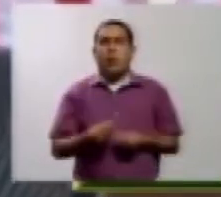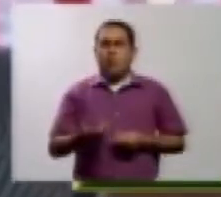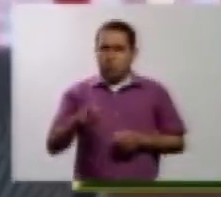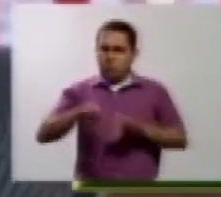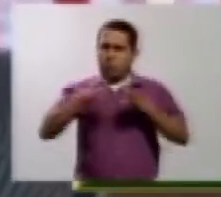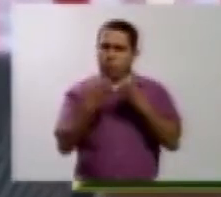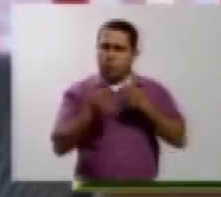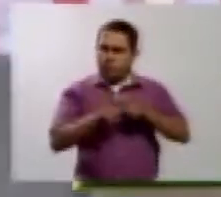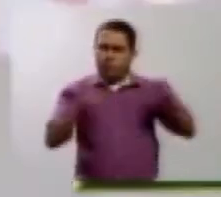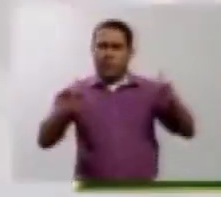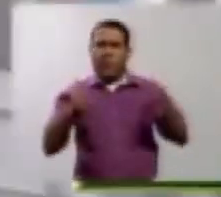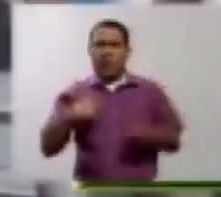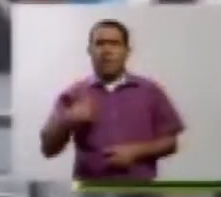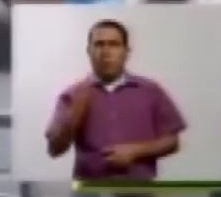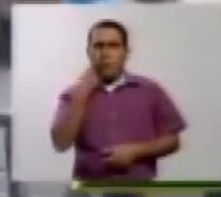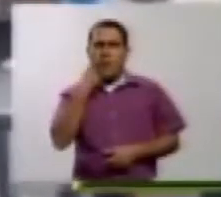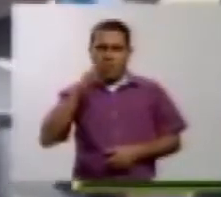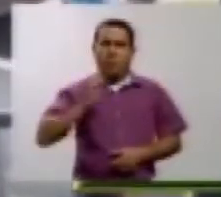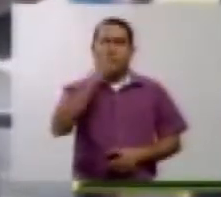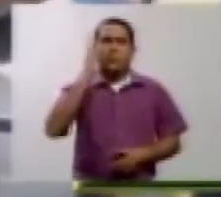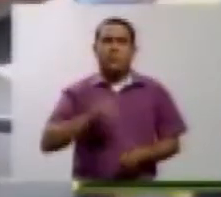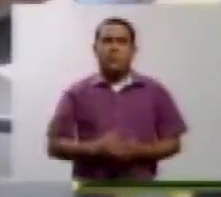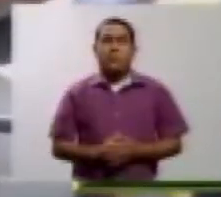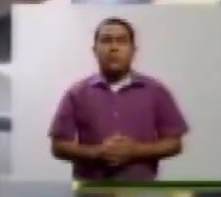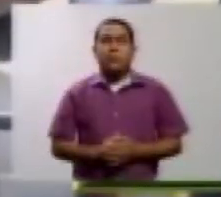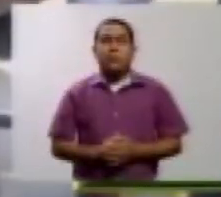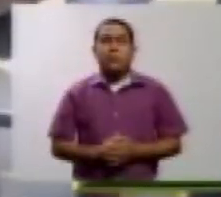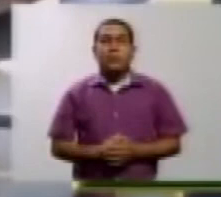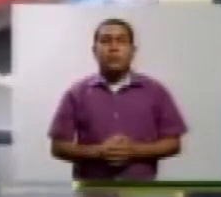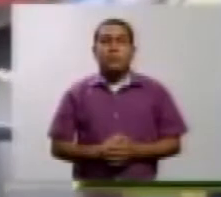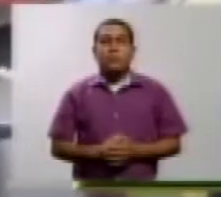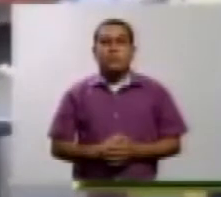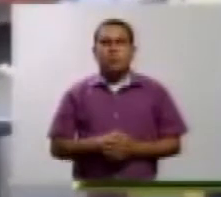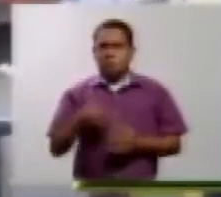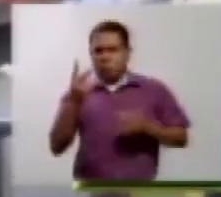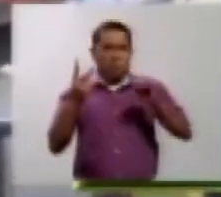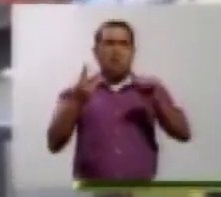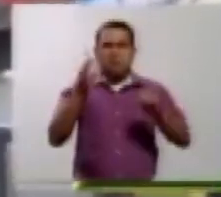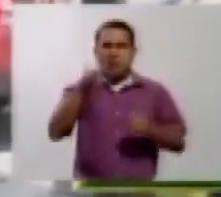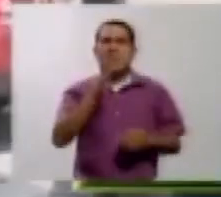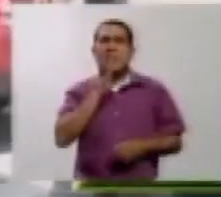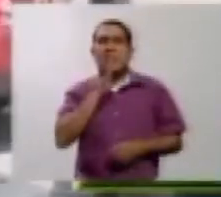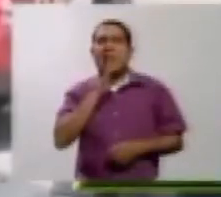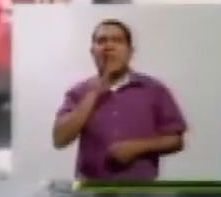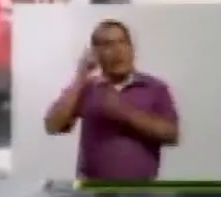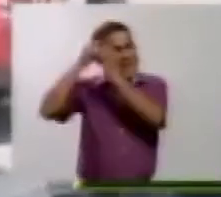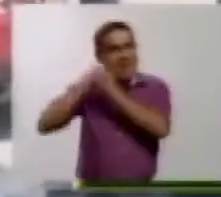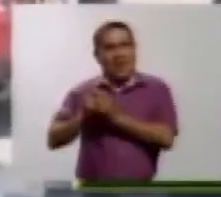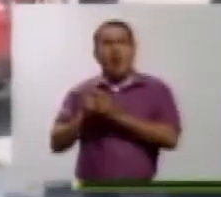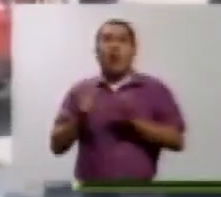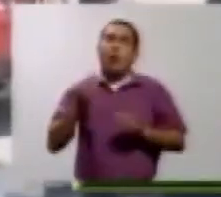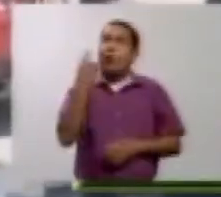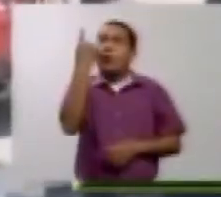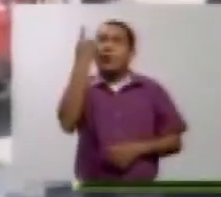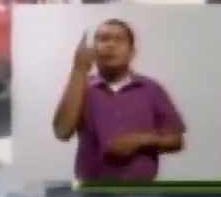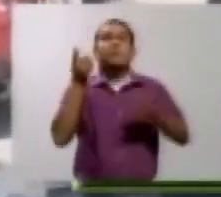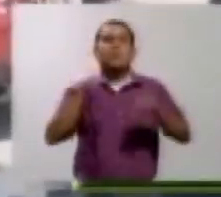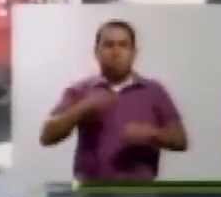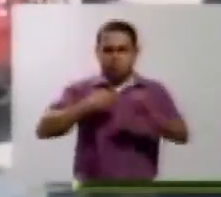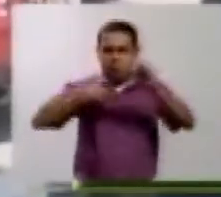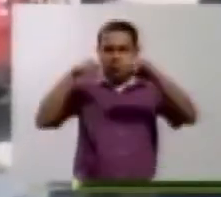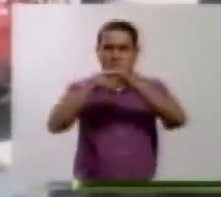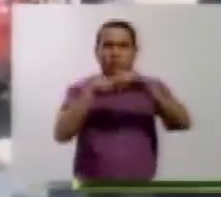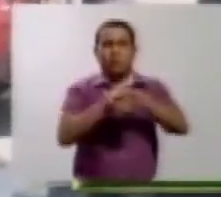y somos tu papá. Bueno, mi hermano, sinceramente, un 2-0. Goles de Teo y Chará. Es un partido que tenemos que apoyar al